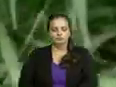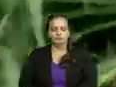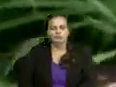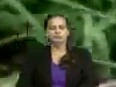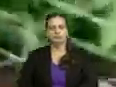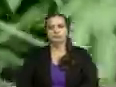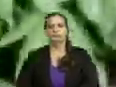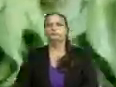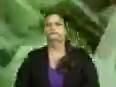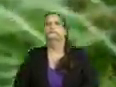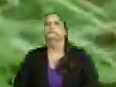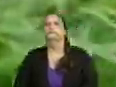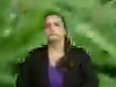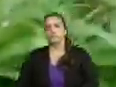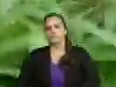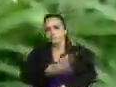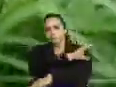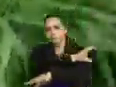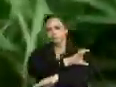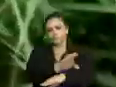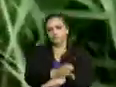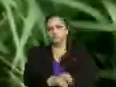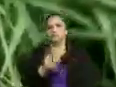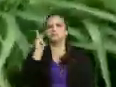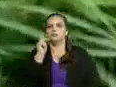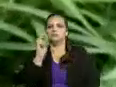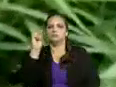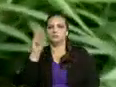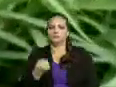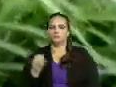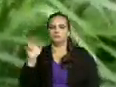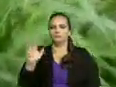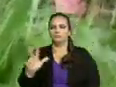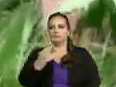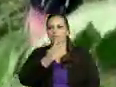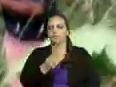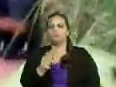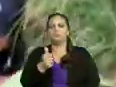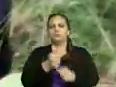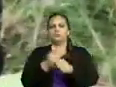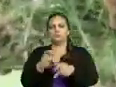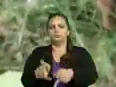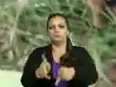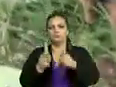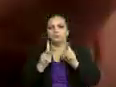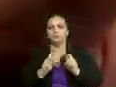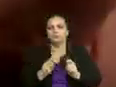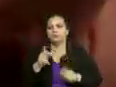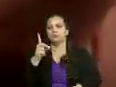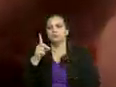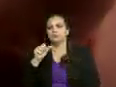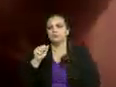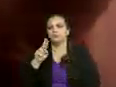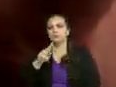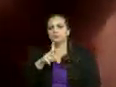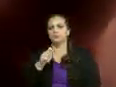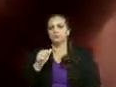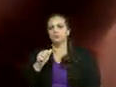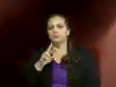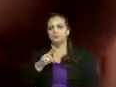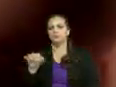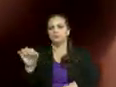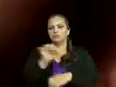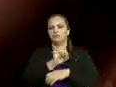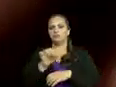el kilómetro 33 de la vía a la costa. Esto a la altura del puente Daular. El automóvil en que viajaban las víctimas iba